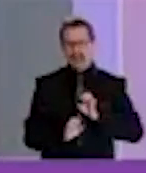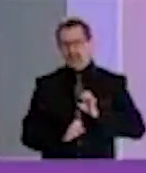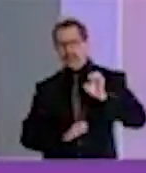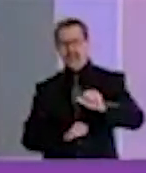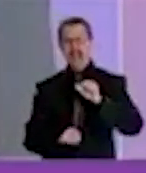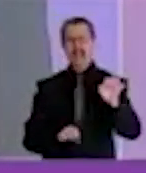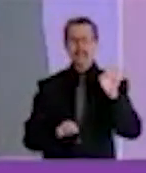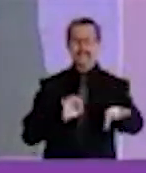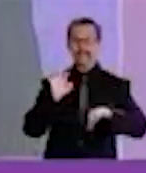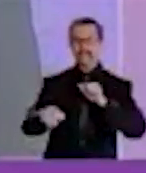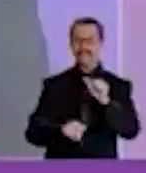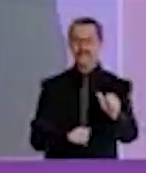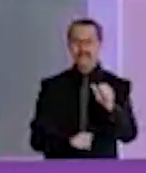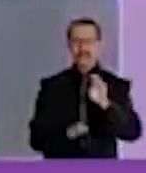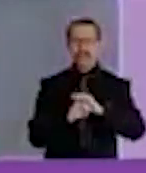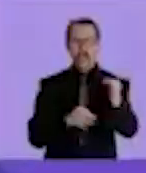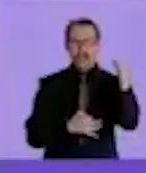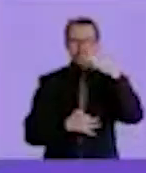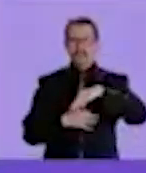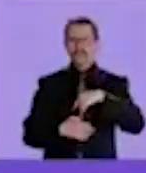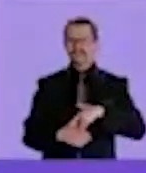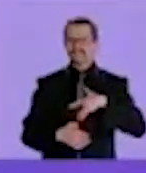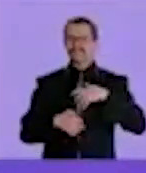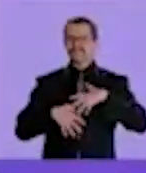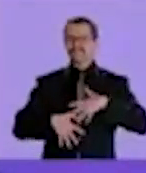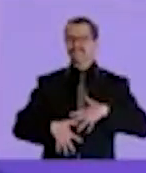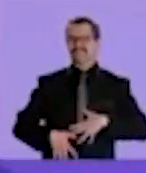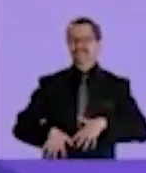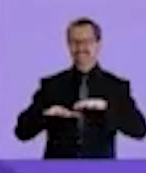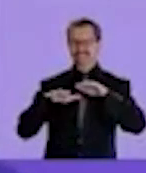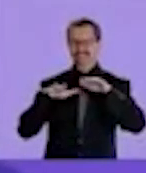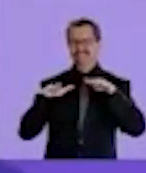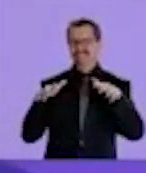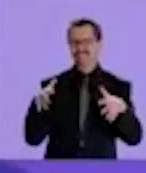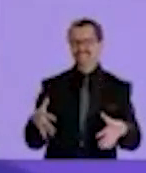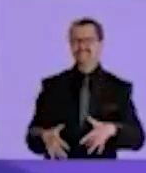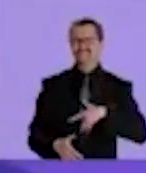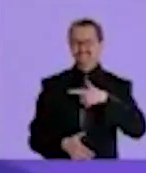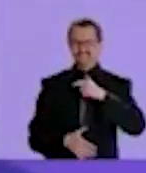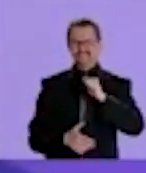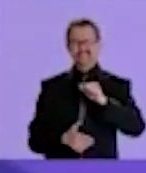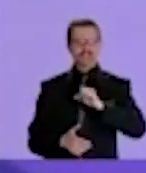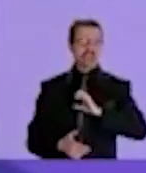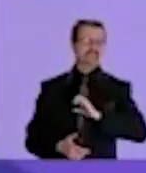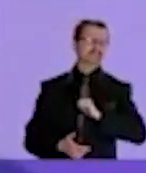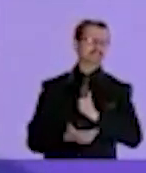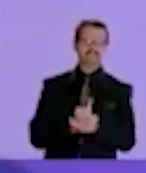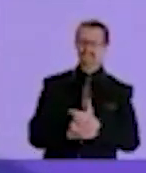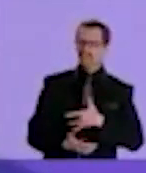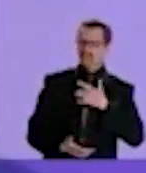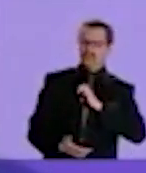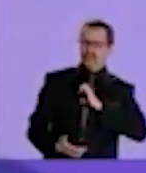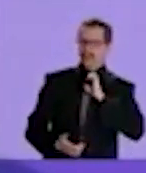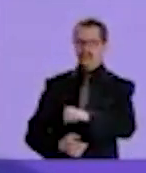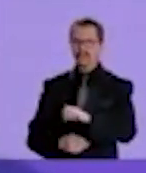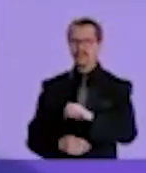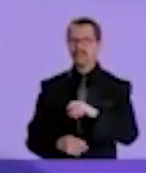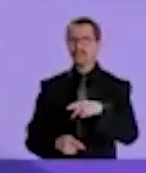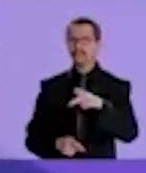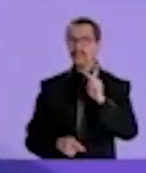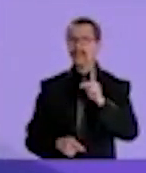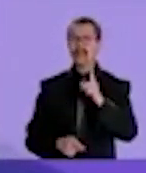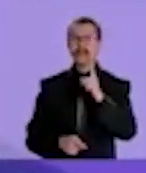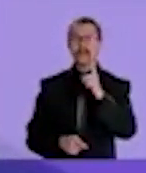bueno yo aprovecho para comentarle a los migrantes para decirle a los migrantes de que los vamos a proteger y hable